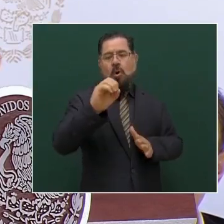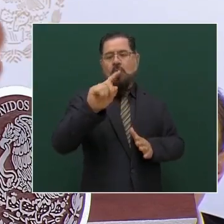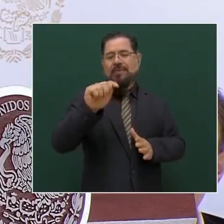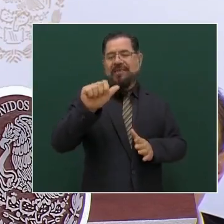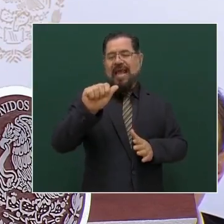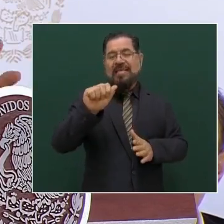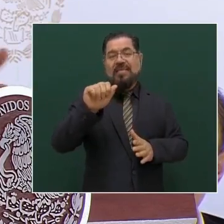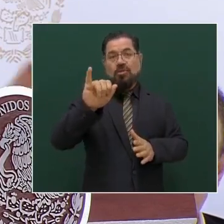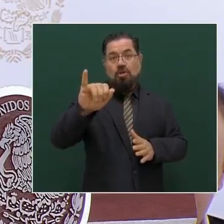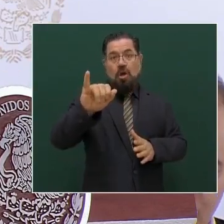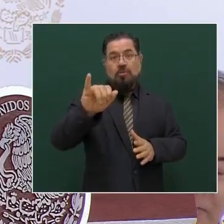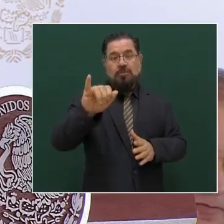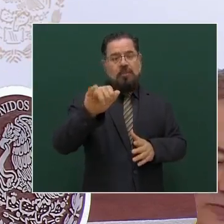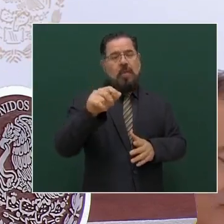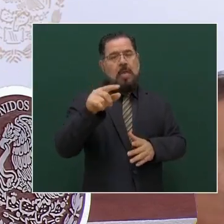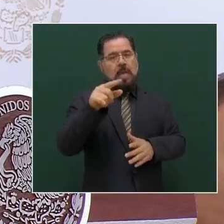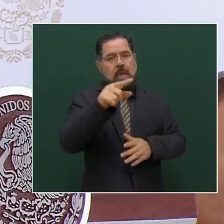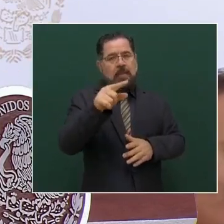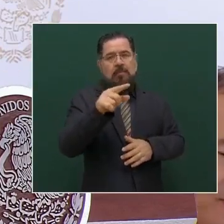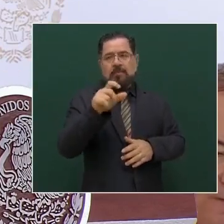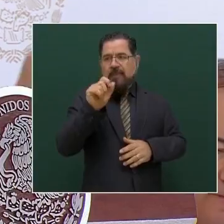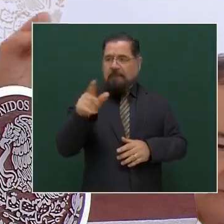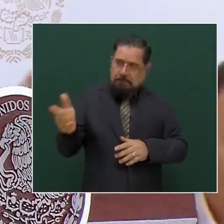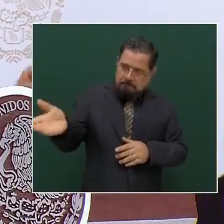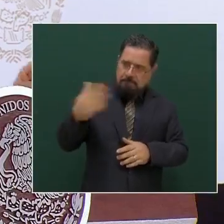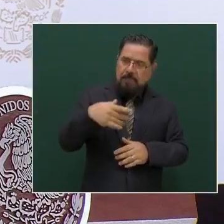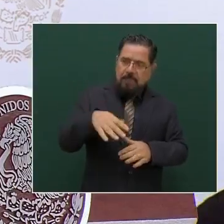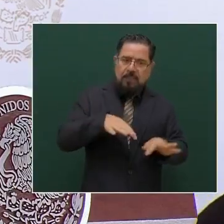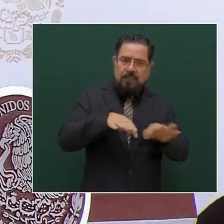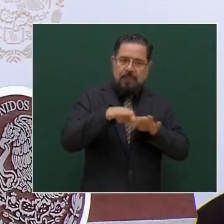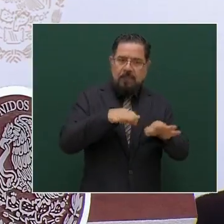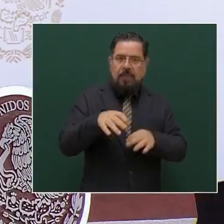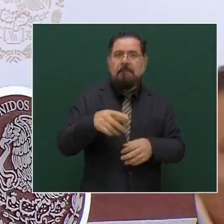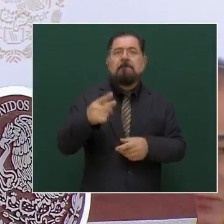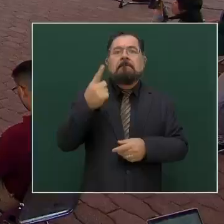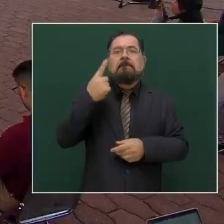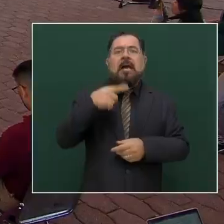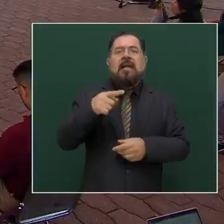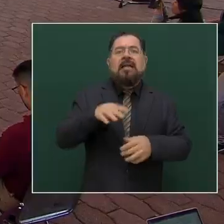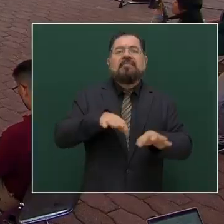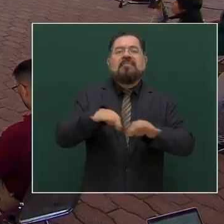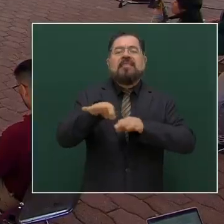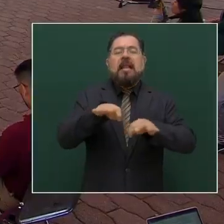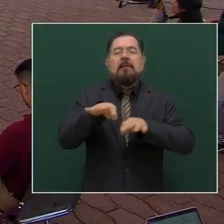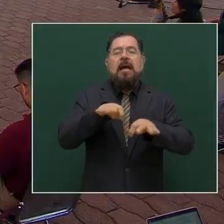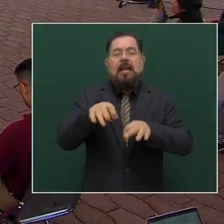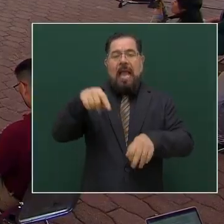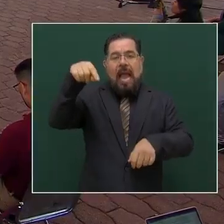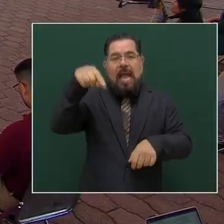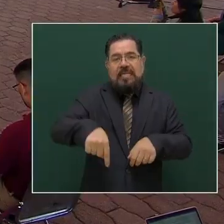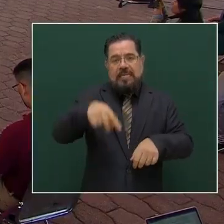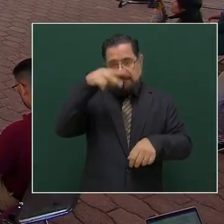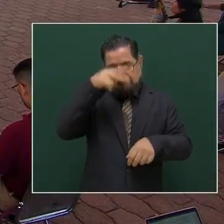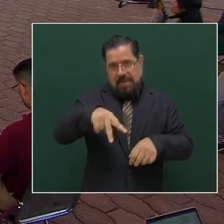vamos a empezar a ayudarles a buscar también empleo en México, que también hace falta mano de obra.